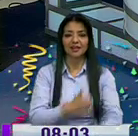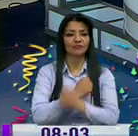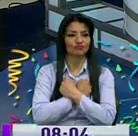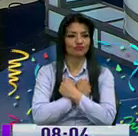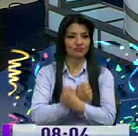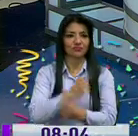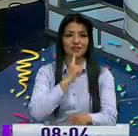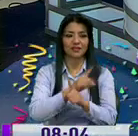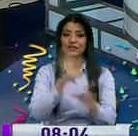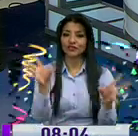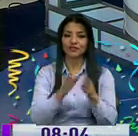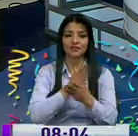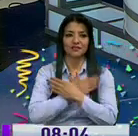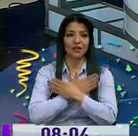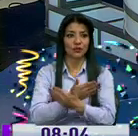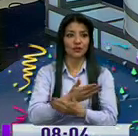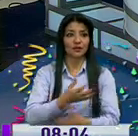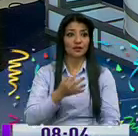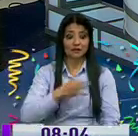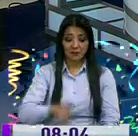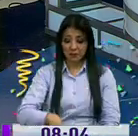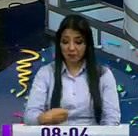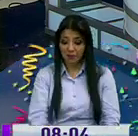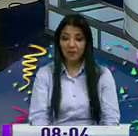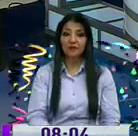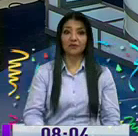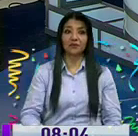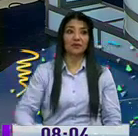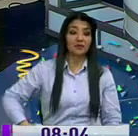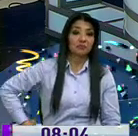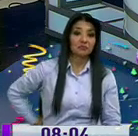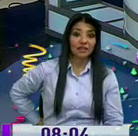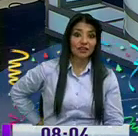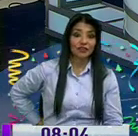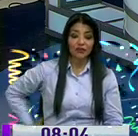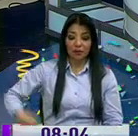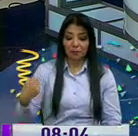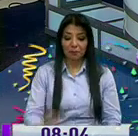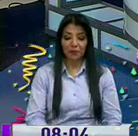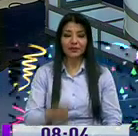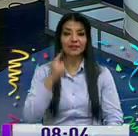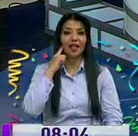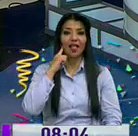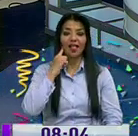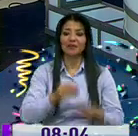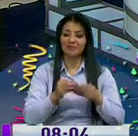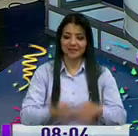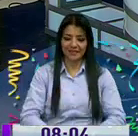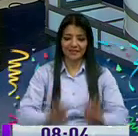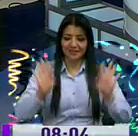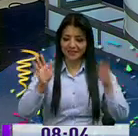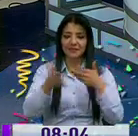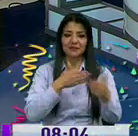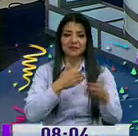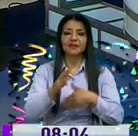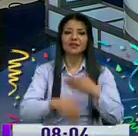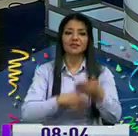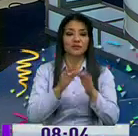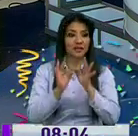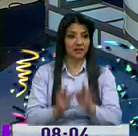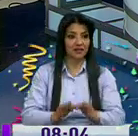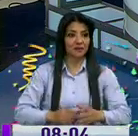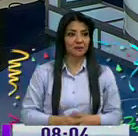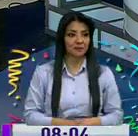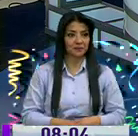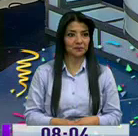se unen a este saludo. Ya se le cayó el micrófono, se emociona y se le cae el micrófono. No fue el micrófono, fue el apuntador. Ya, pues bueno, entonces no importa, después se arregla. Que